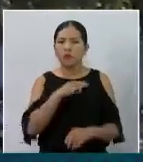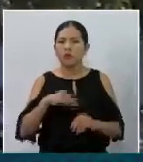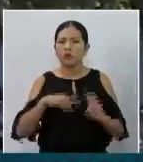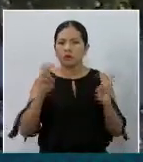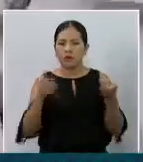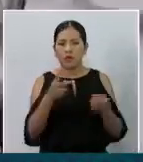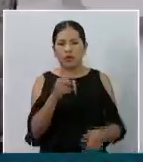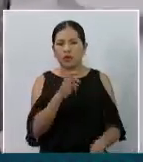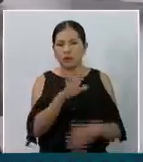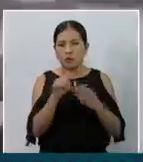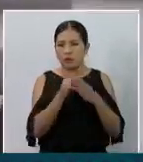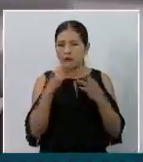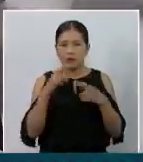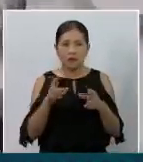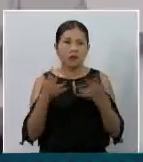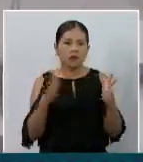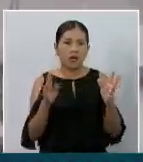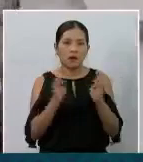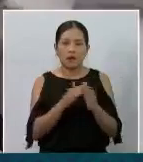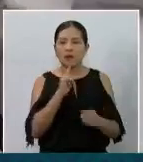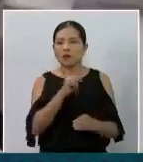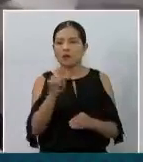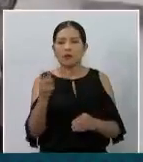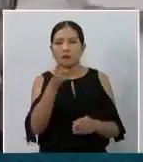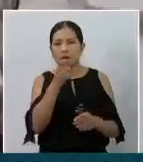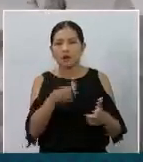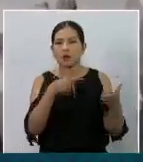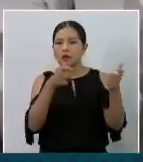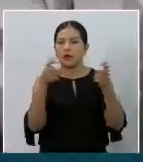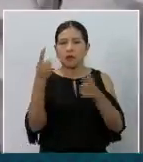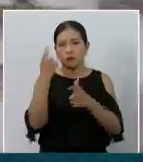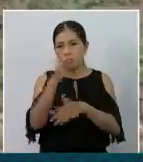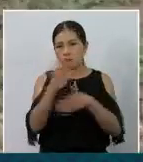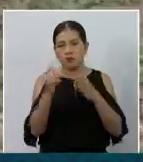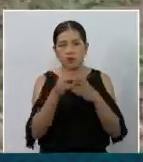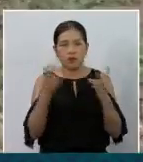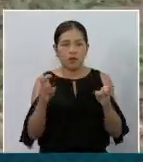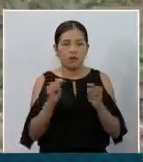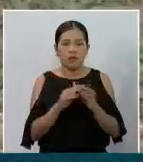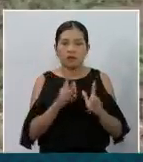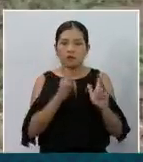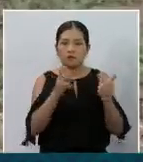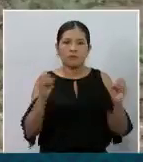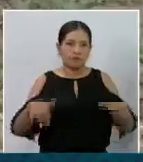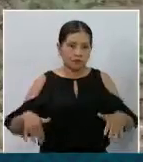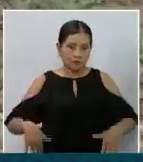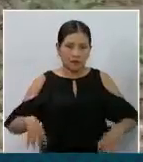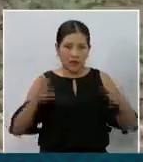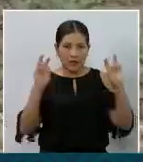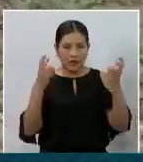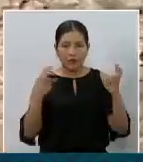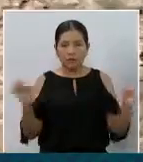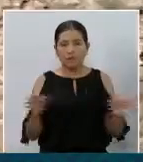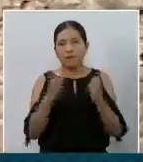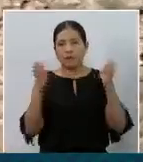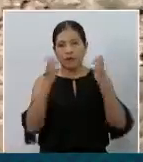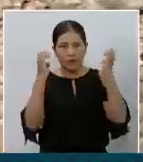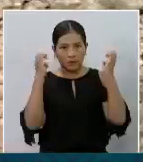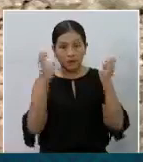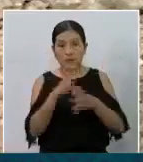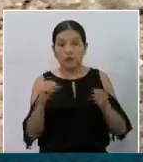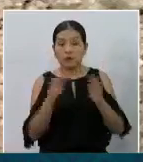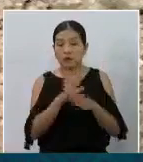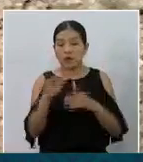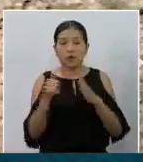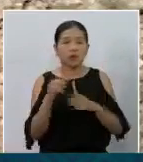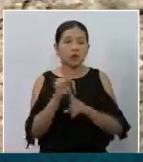Ríos, de igual manera no se ha quedado sin entrega por el sentido de que no se ha declarado en emergencia. Entonces